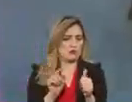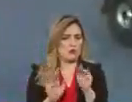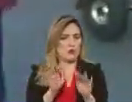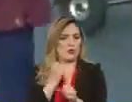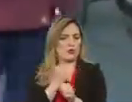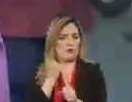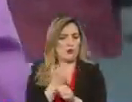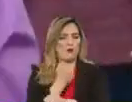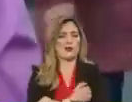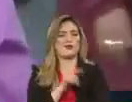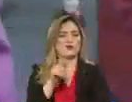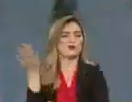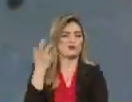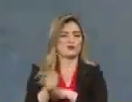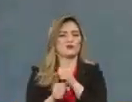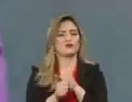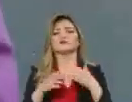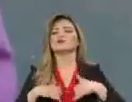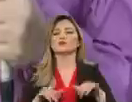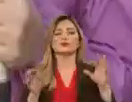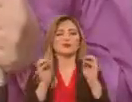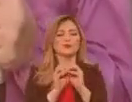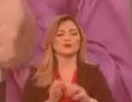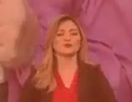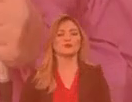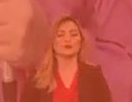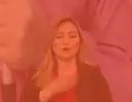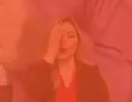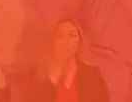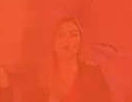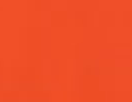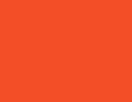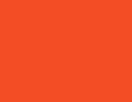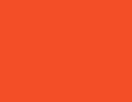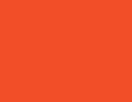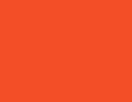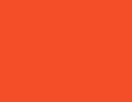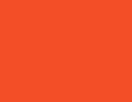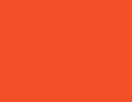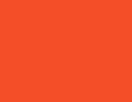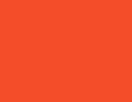que laboran ya desde hace varios años ahí. Regresamos con ustedes con más información. Muy buenos días.